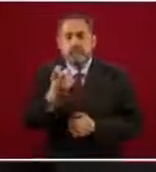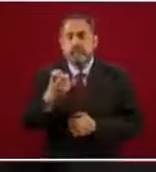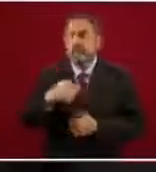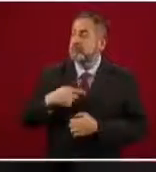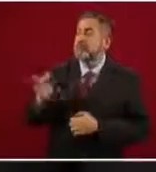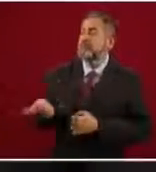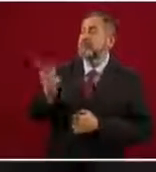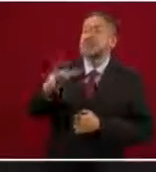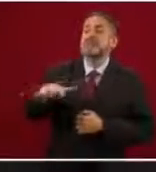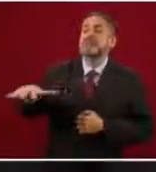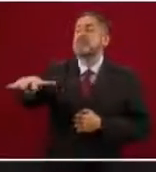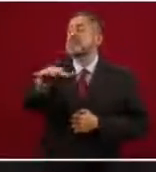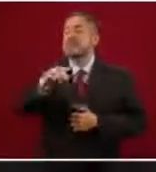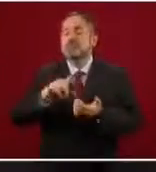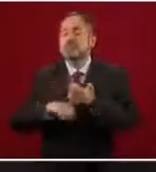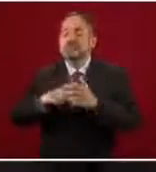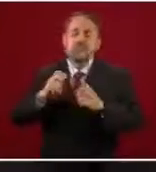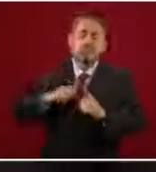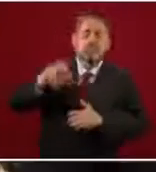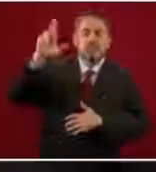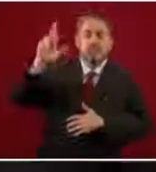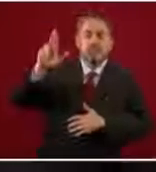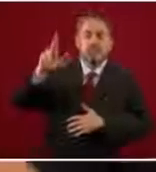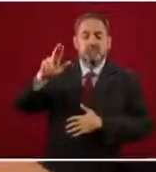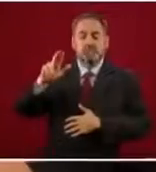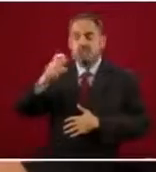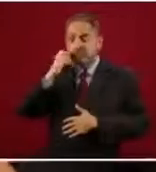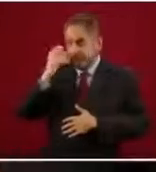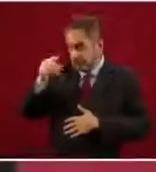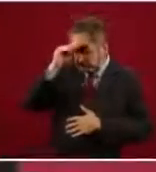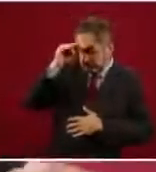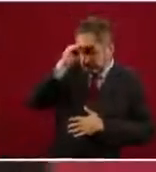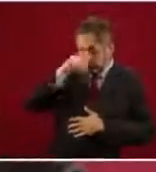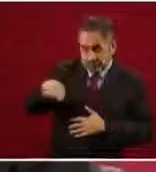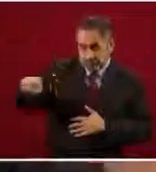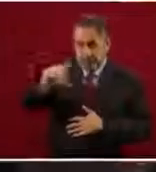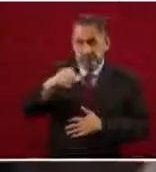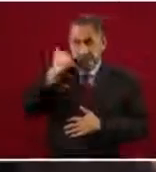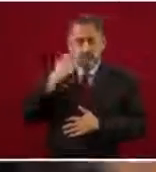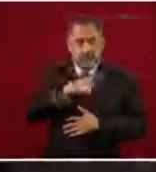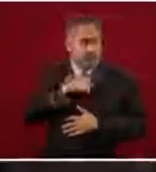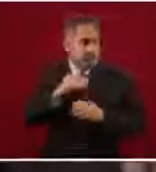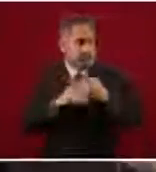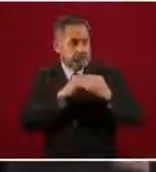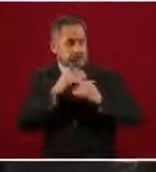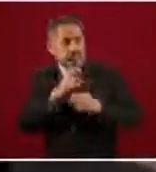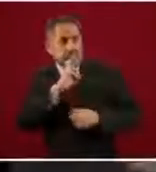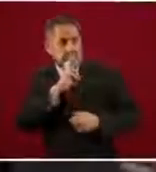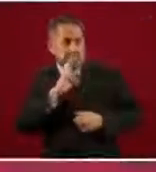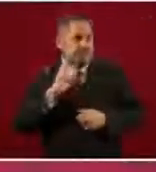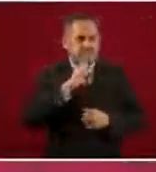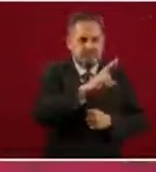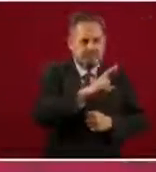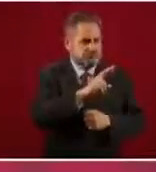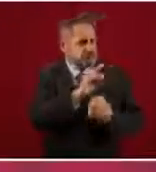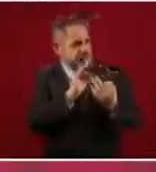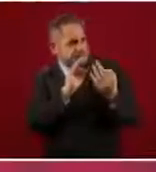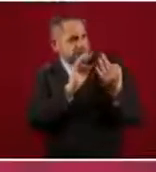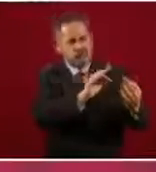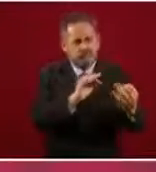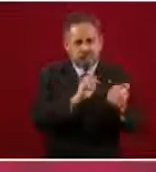a ver, que levanten la mano los que piensen que debemos de contestar cada